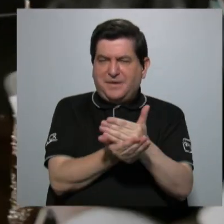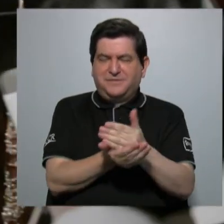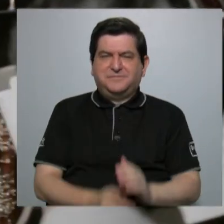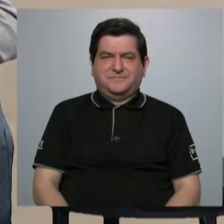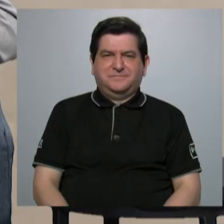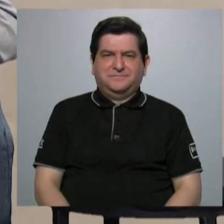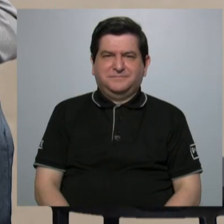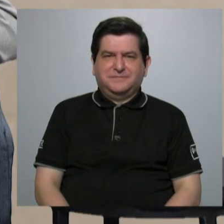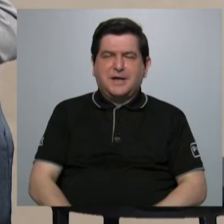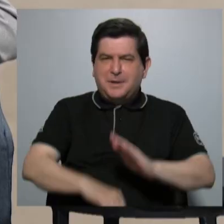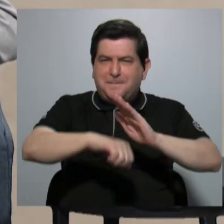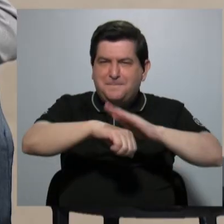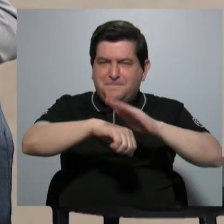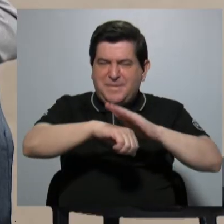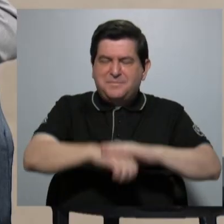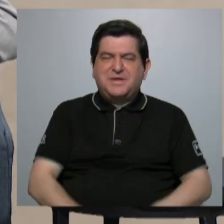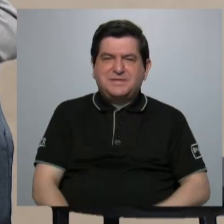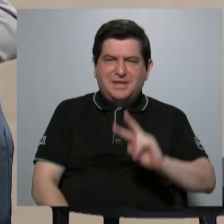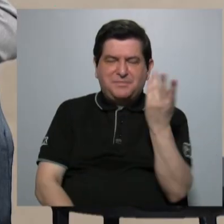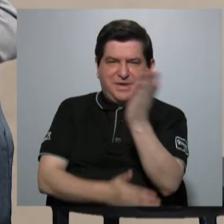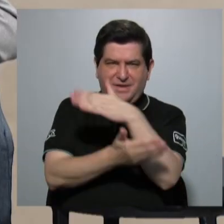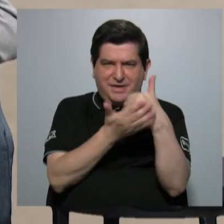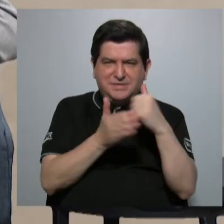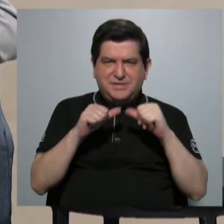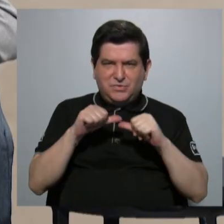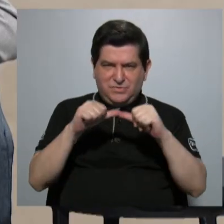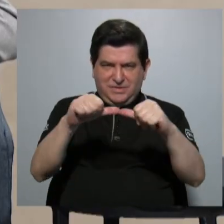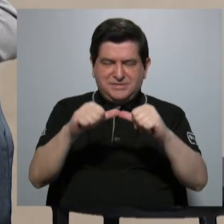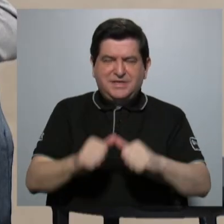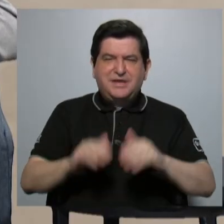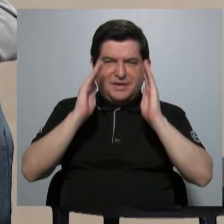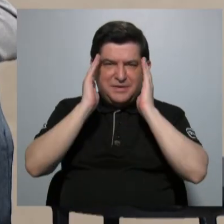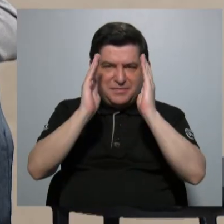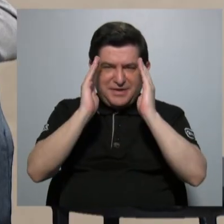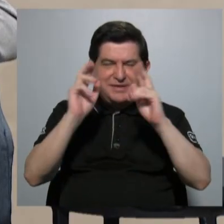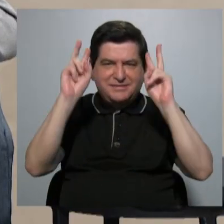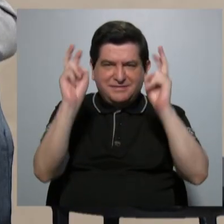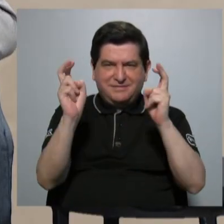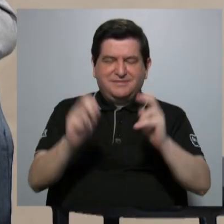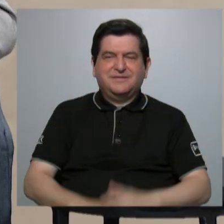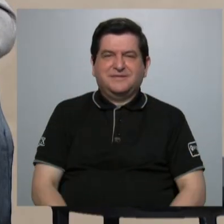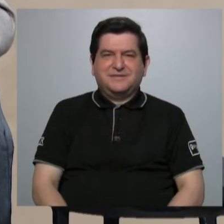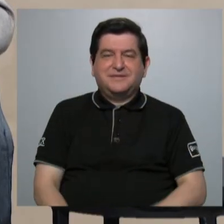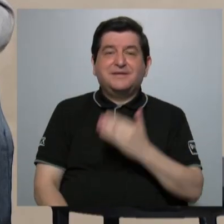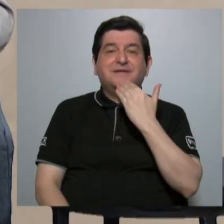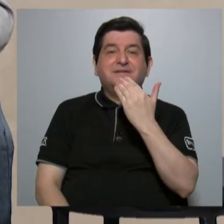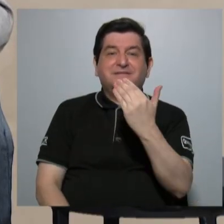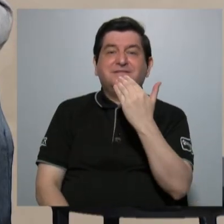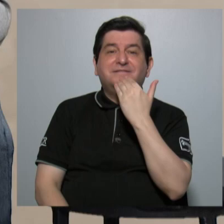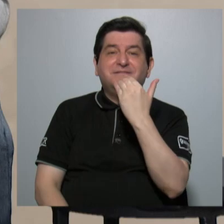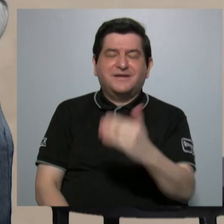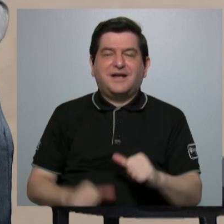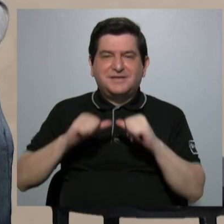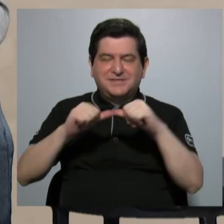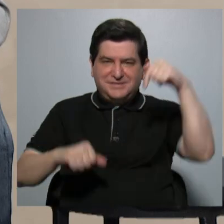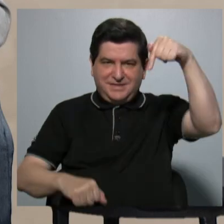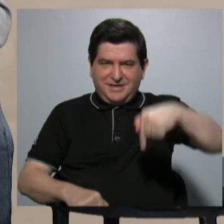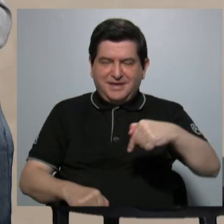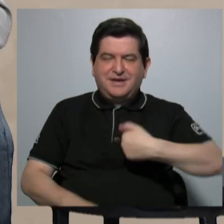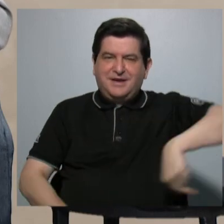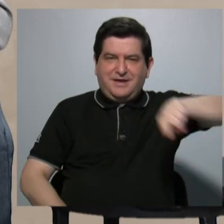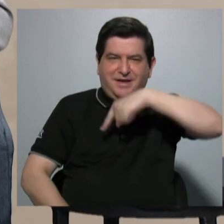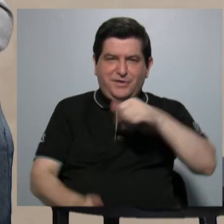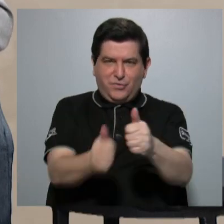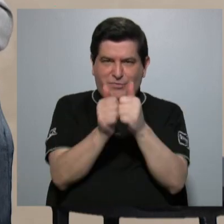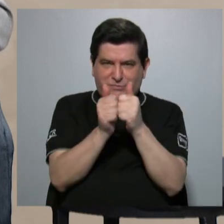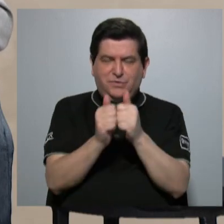Manuel. Ya claro. déjeme ir al segundo segmento. Sí, claro. Y abordamos esos temas. Claro. Gracias por continuar con